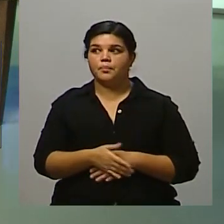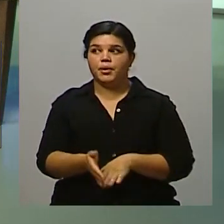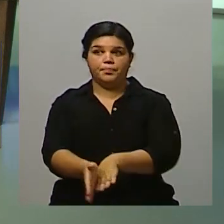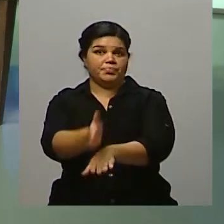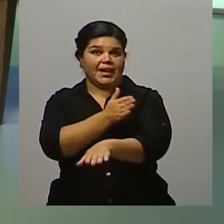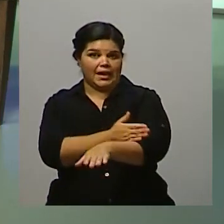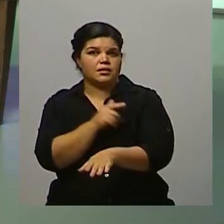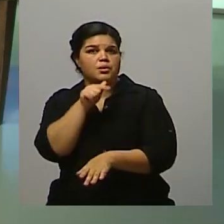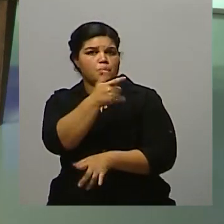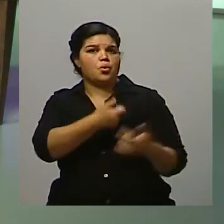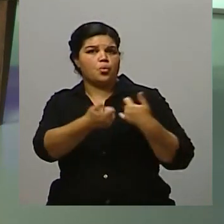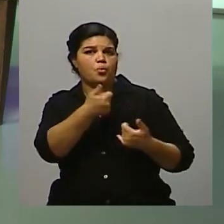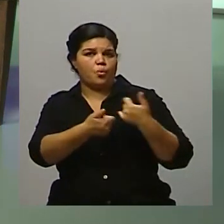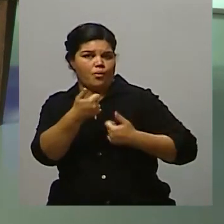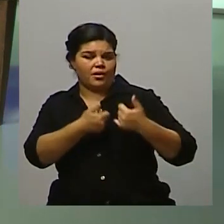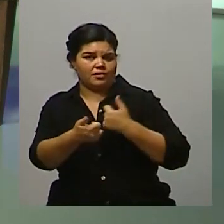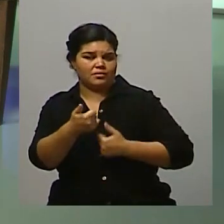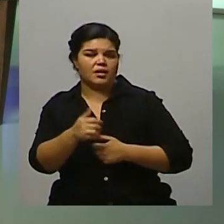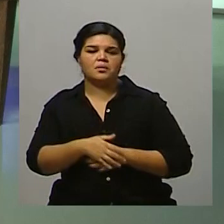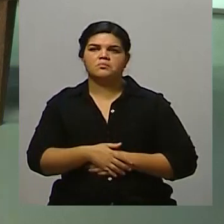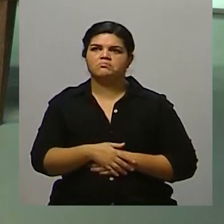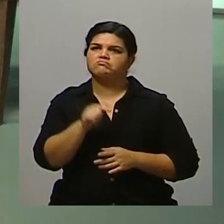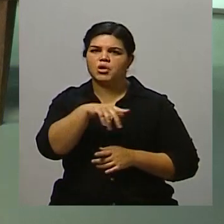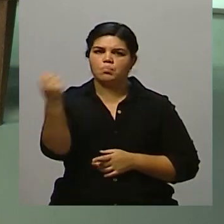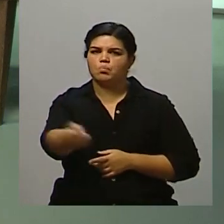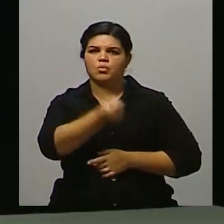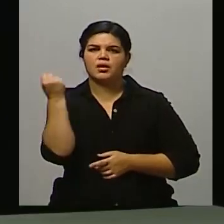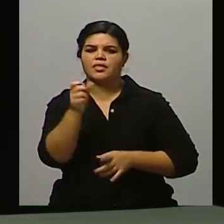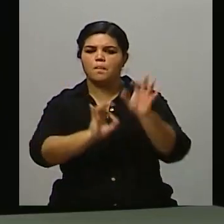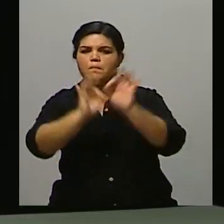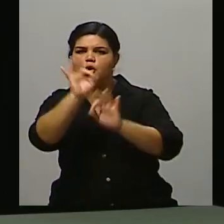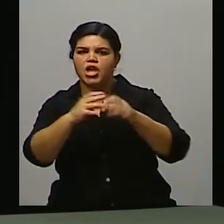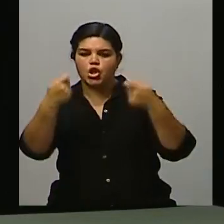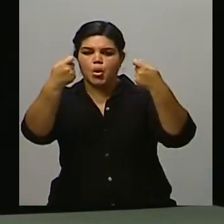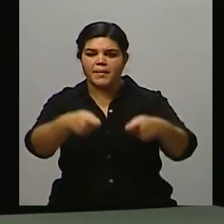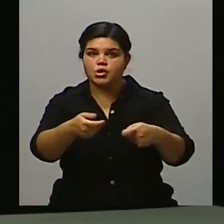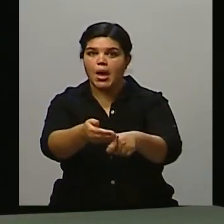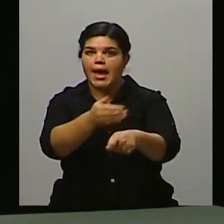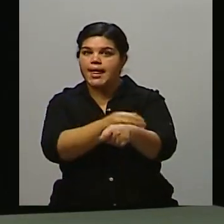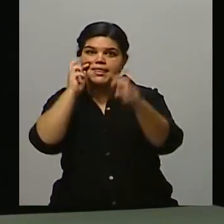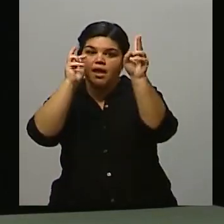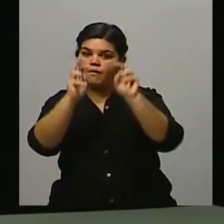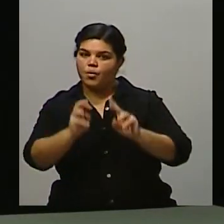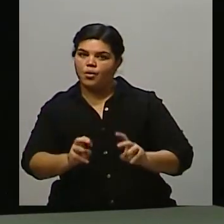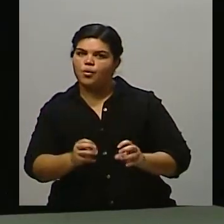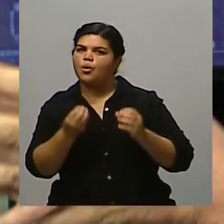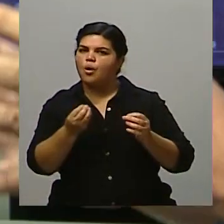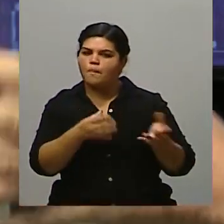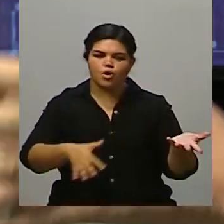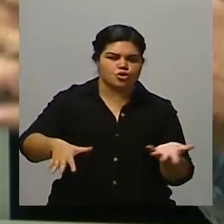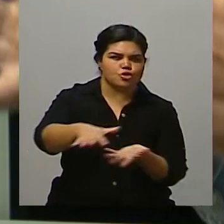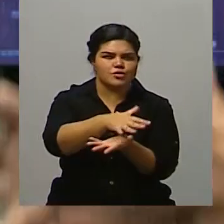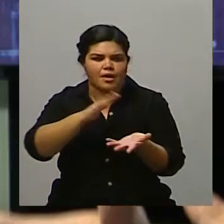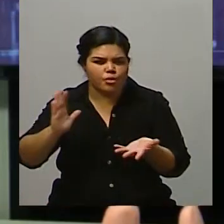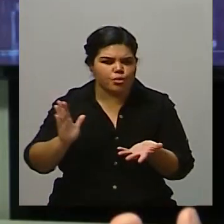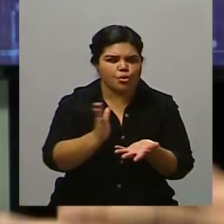el bloque anterior que es importante evaluar los proyectos de inversión desde el punto de vista de toda la sociedad y que es importante